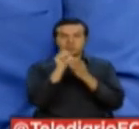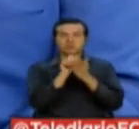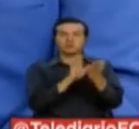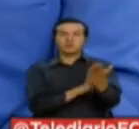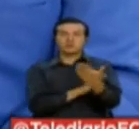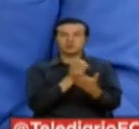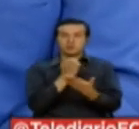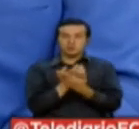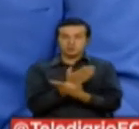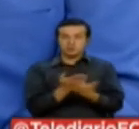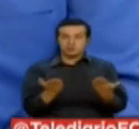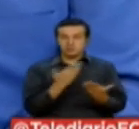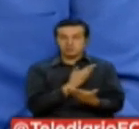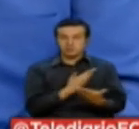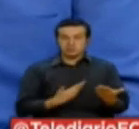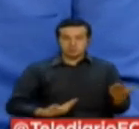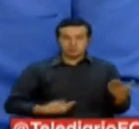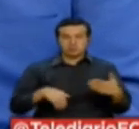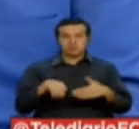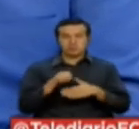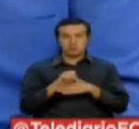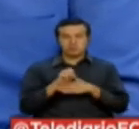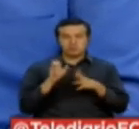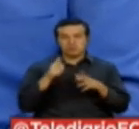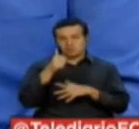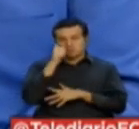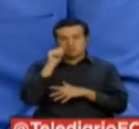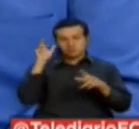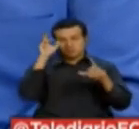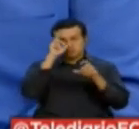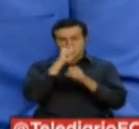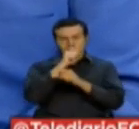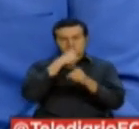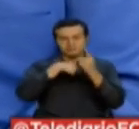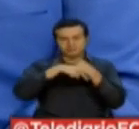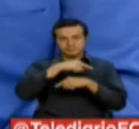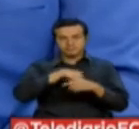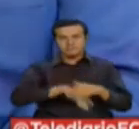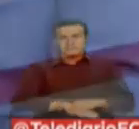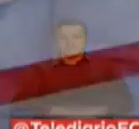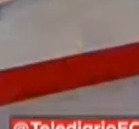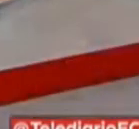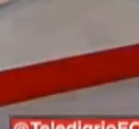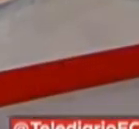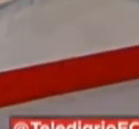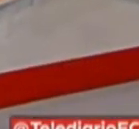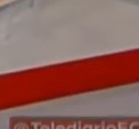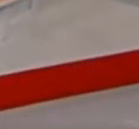presentado por el presidente de la República la noche de ayer. Ya regresamos.